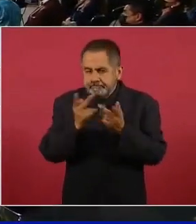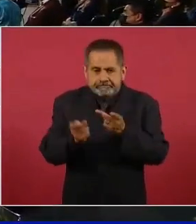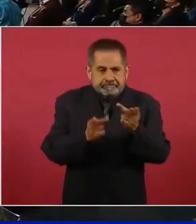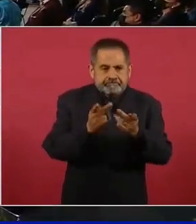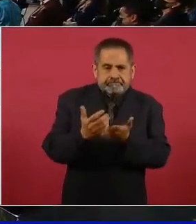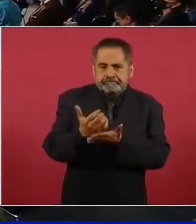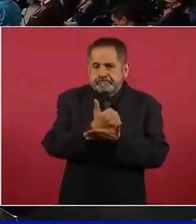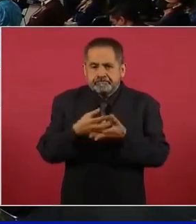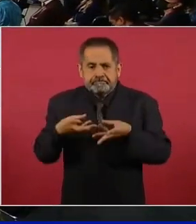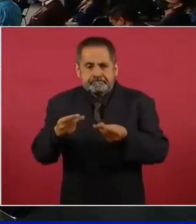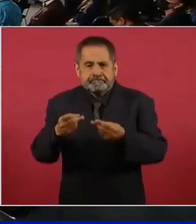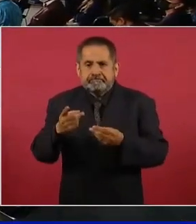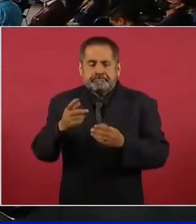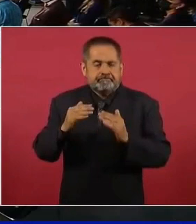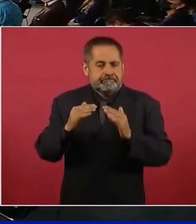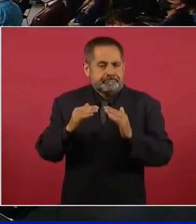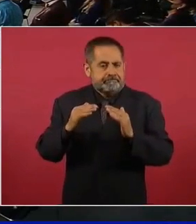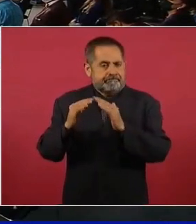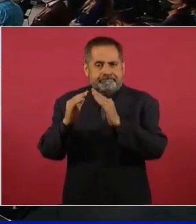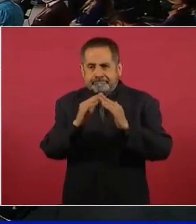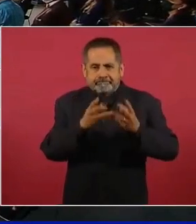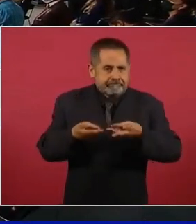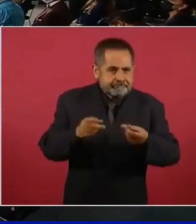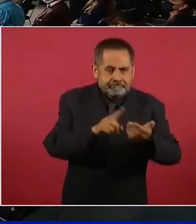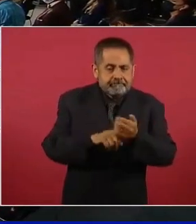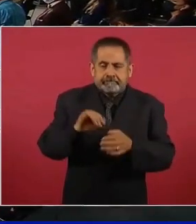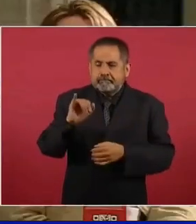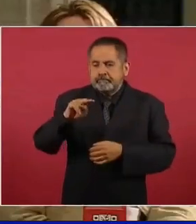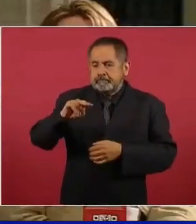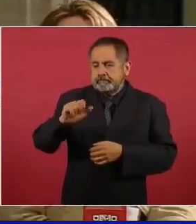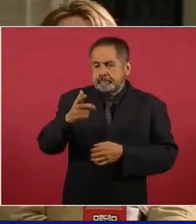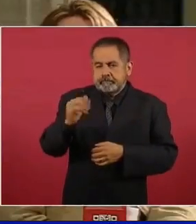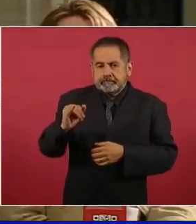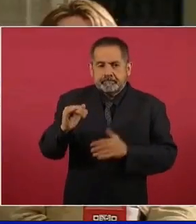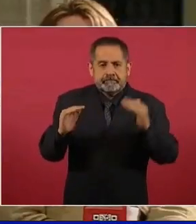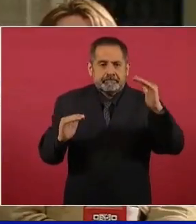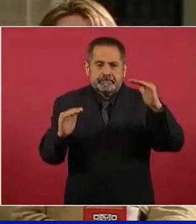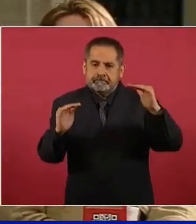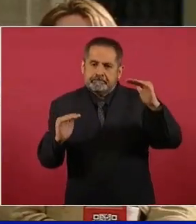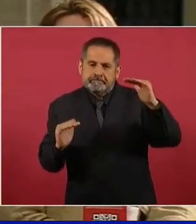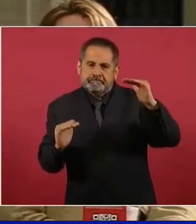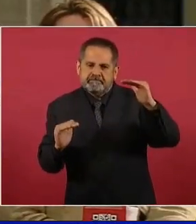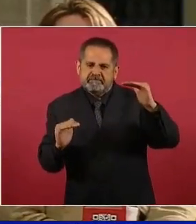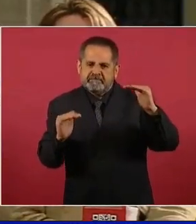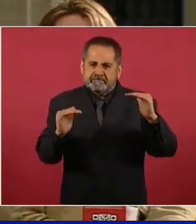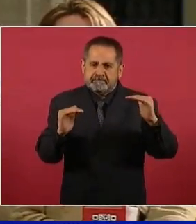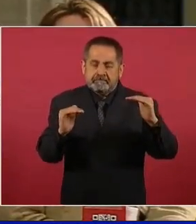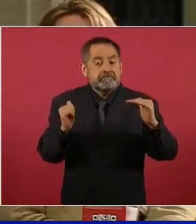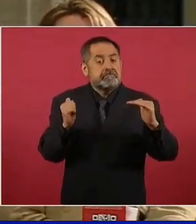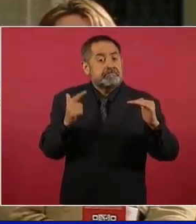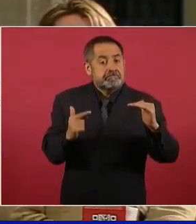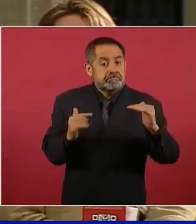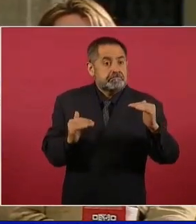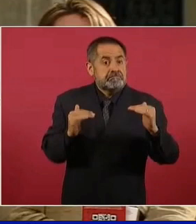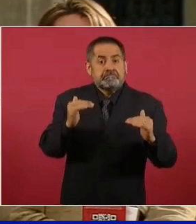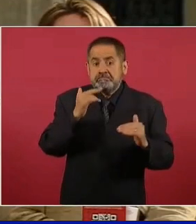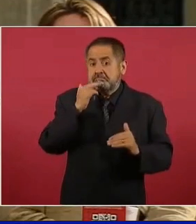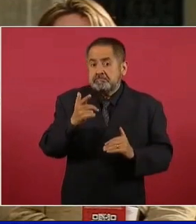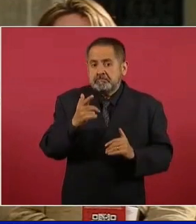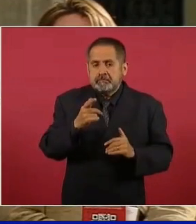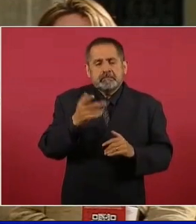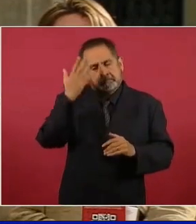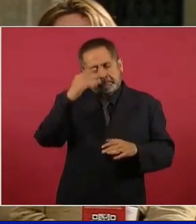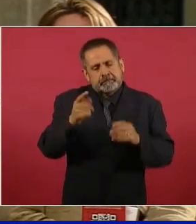ingresos y gasto de los hogares del INEGI, hay una disminución de la desigualdad en México. Esto a pesar de los efectos de la pandemia, que sabemos que